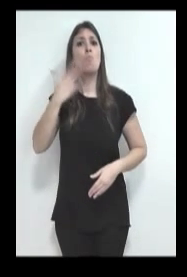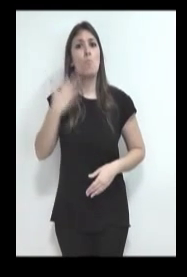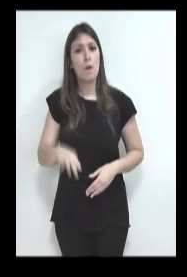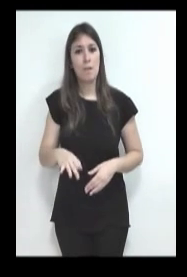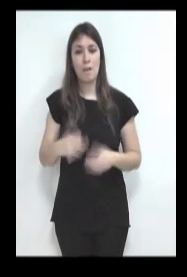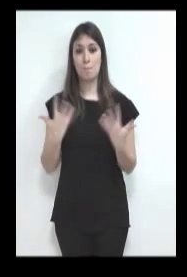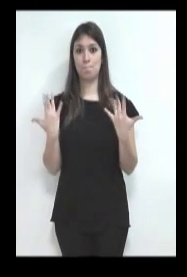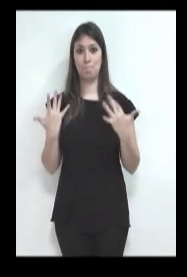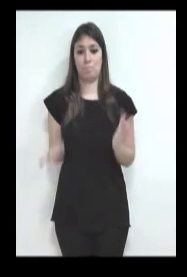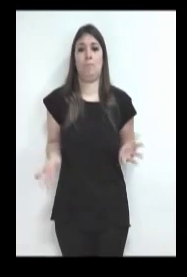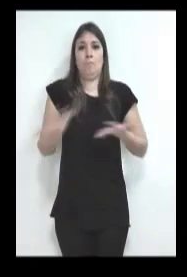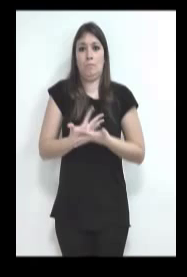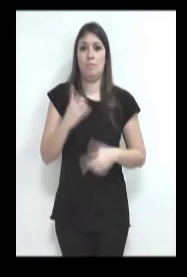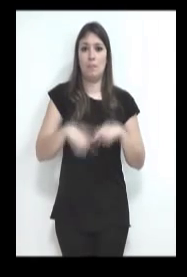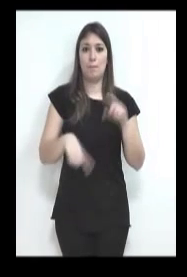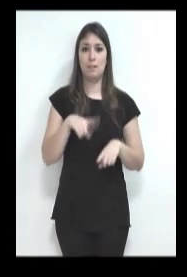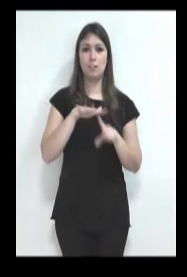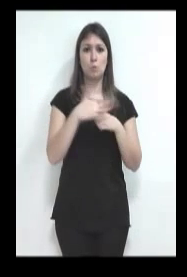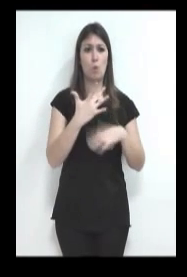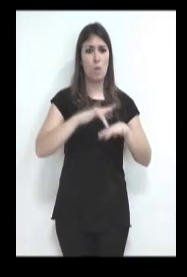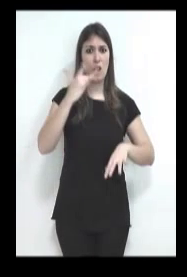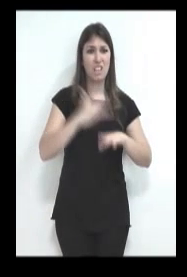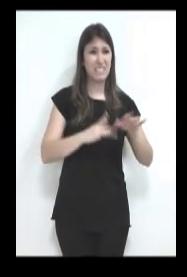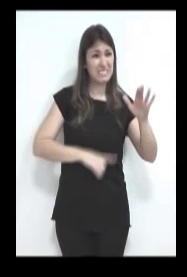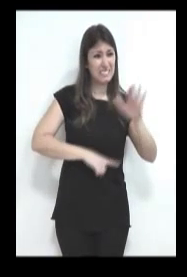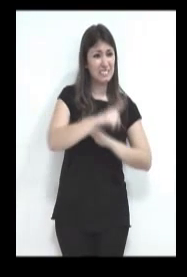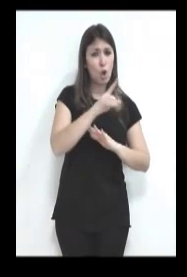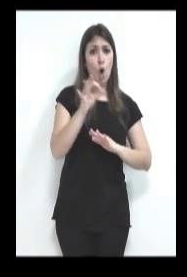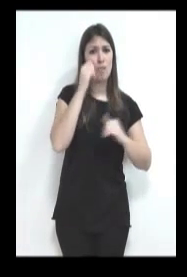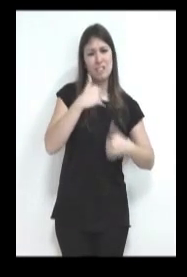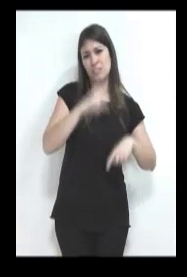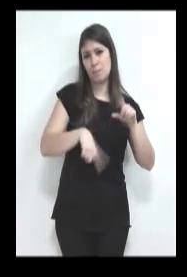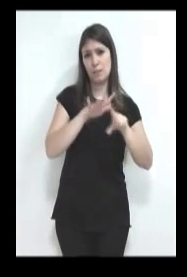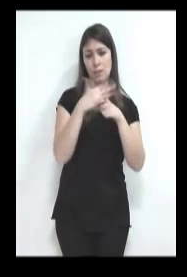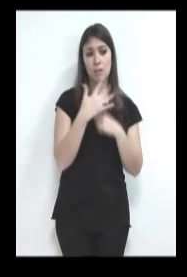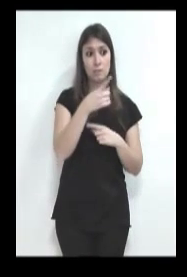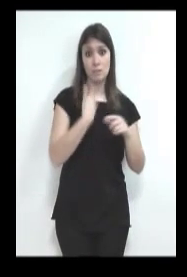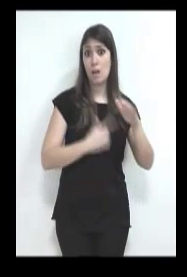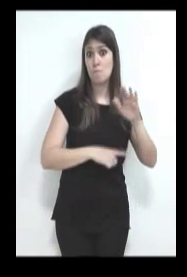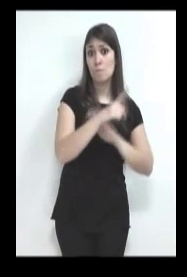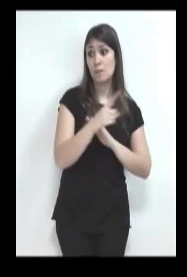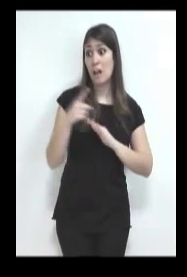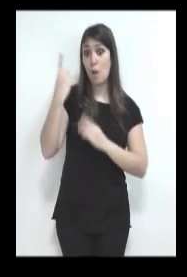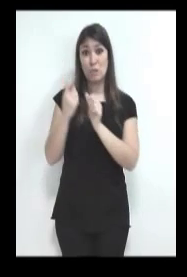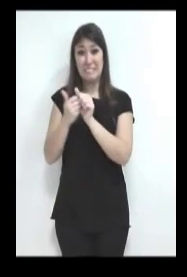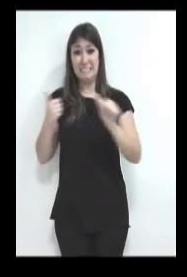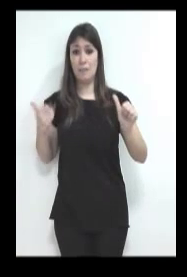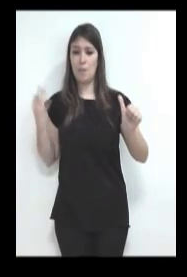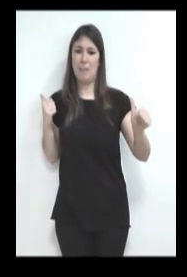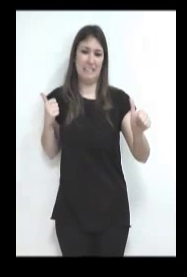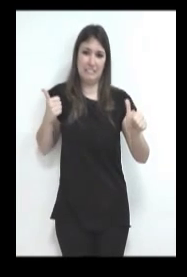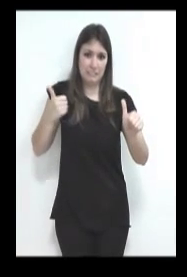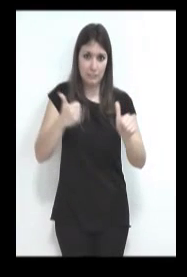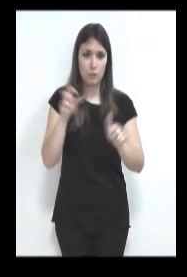de hibridar entre situaciones digitales, físicas, y que contemplen esa capacidad o esa accesibilidad